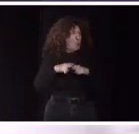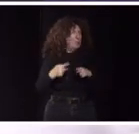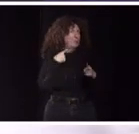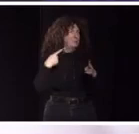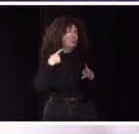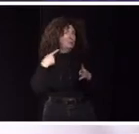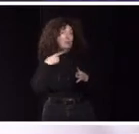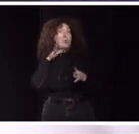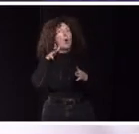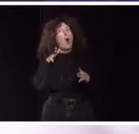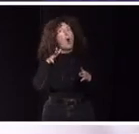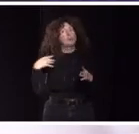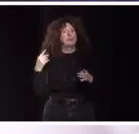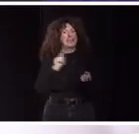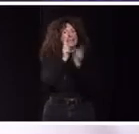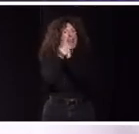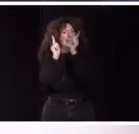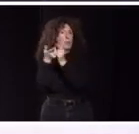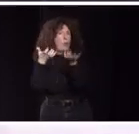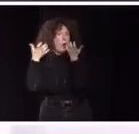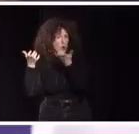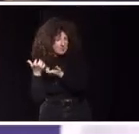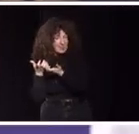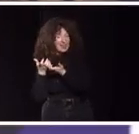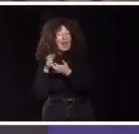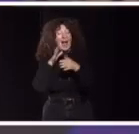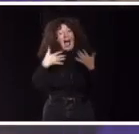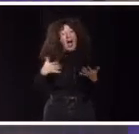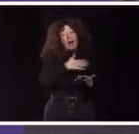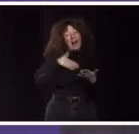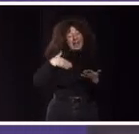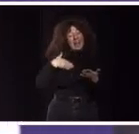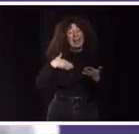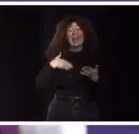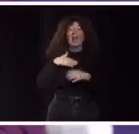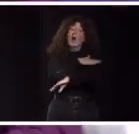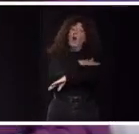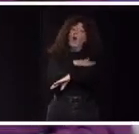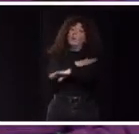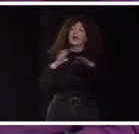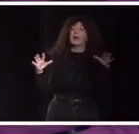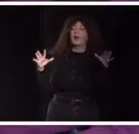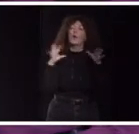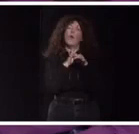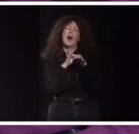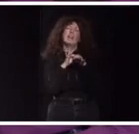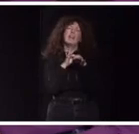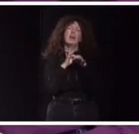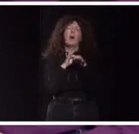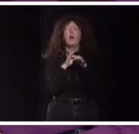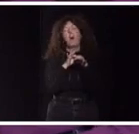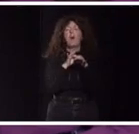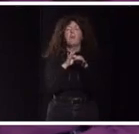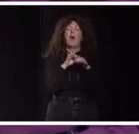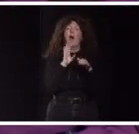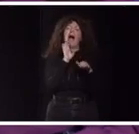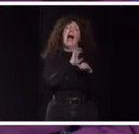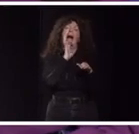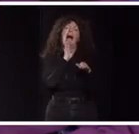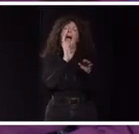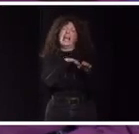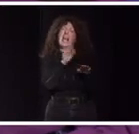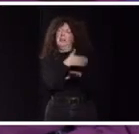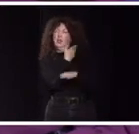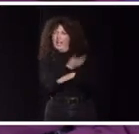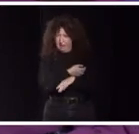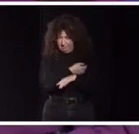esas transformaciones. Ahora quieren que ese gobierno de coalición sea una anécdota. Ahora nos